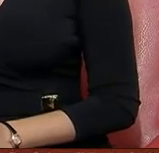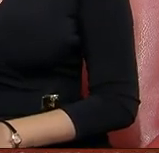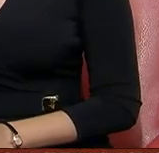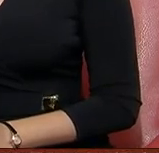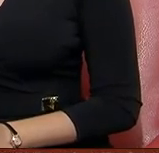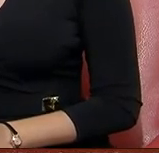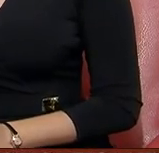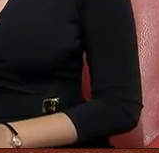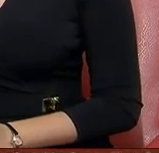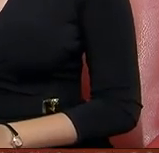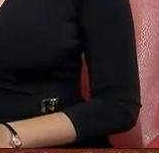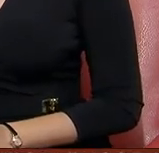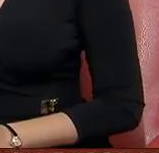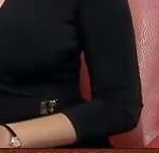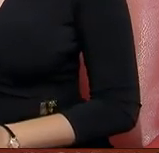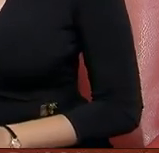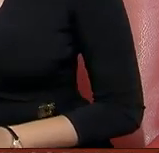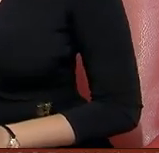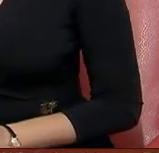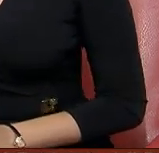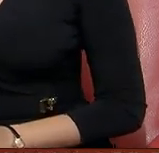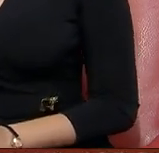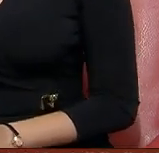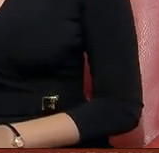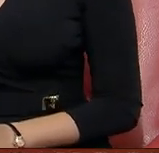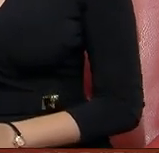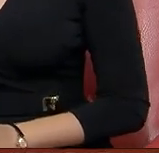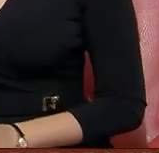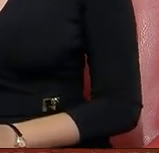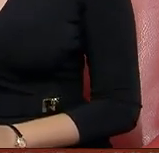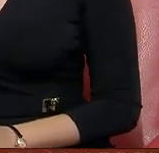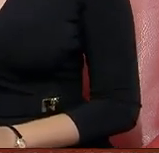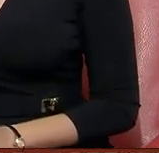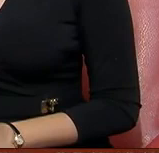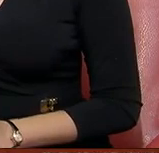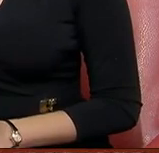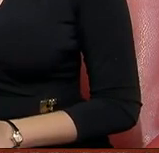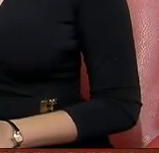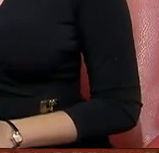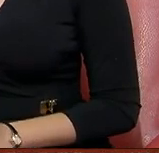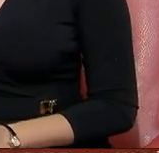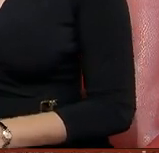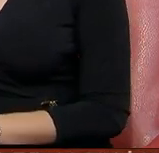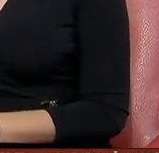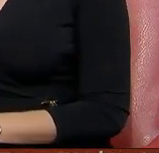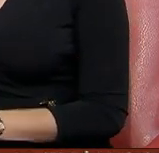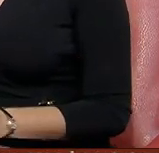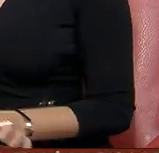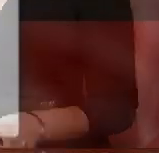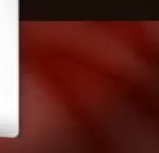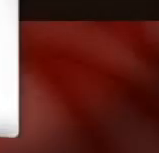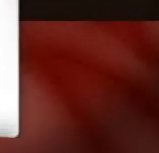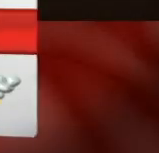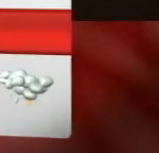de un emoji la palabra del año. Vamos a hacer un corte aquí en México al Día, pero regresamos con más.